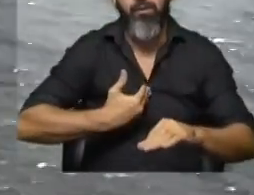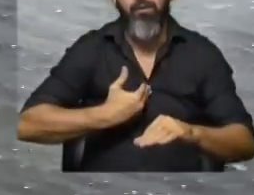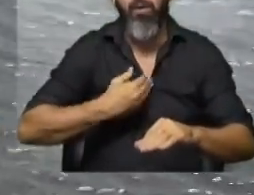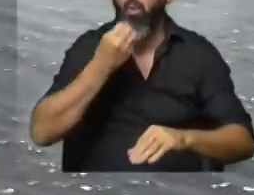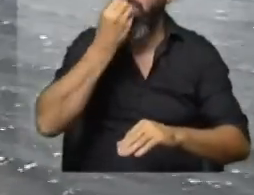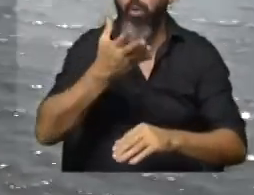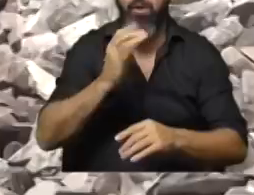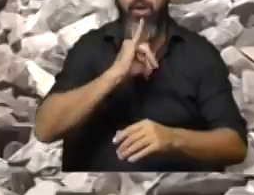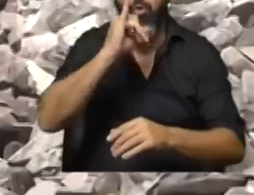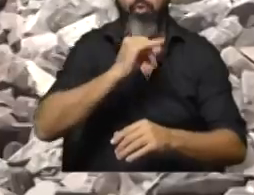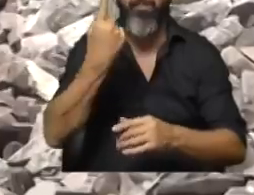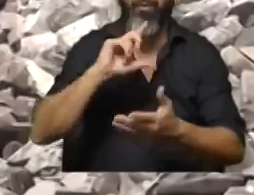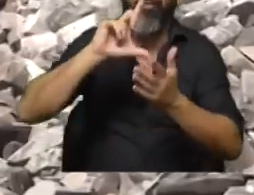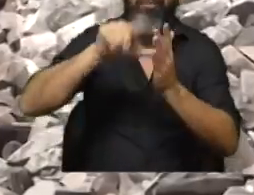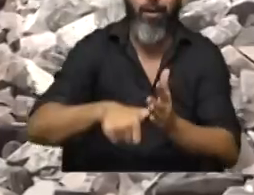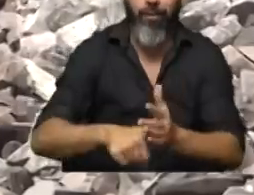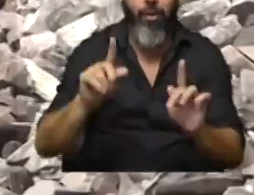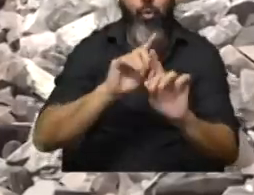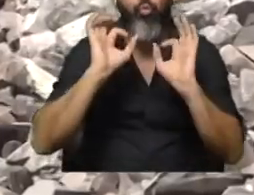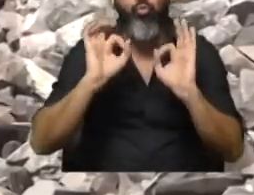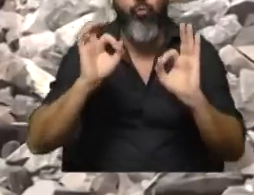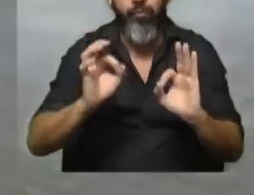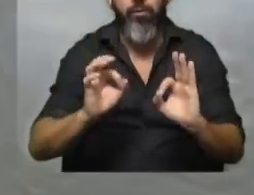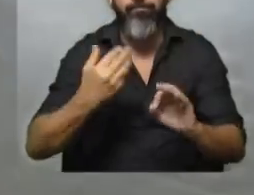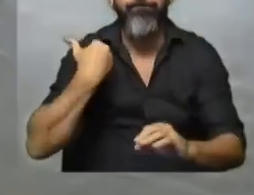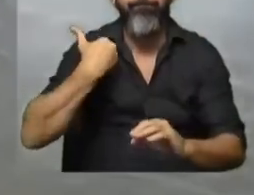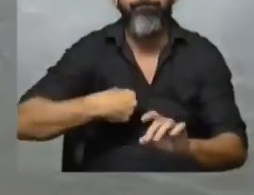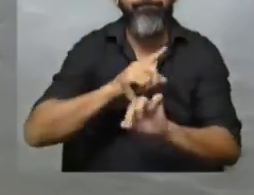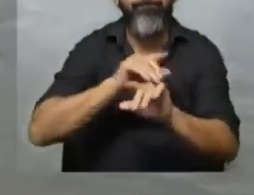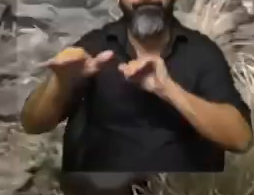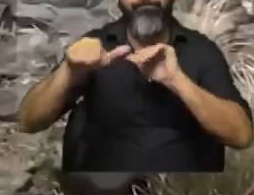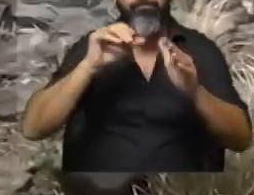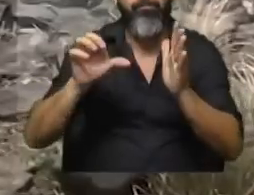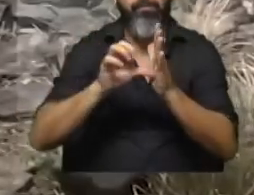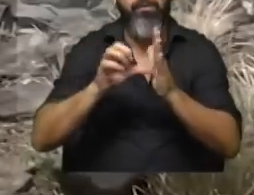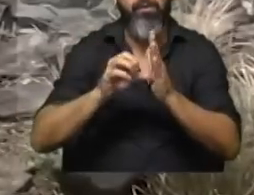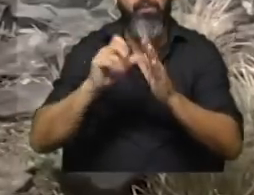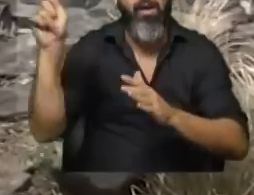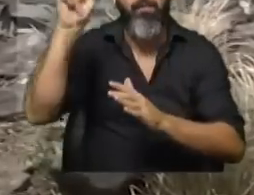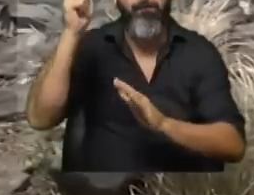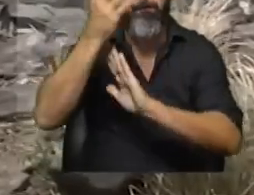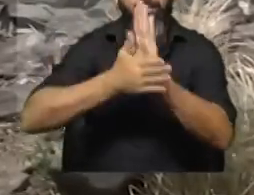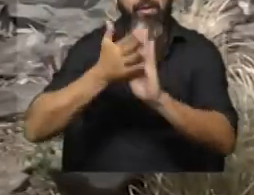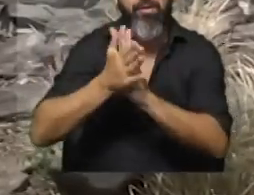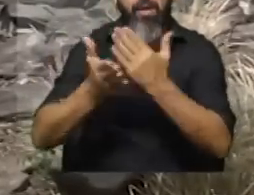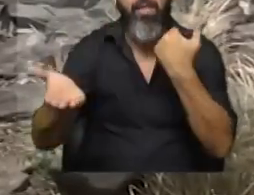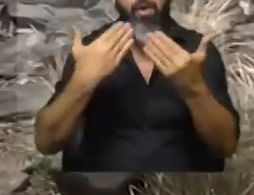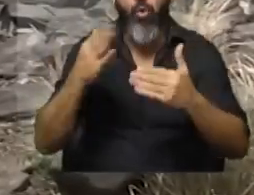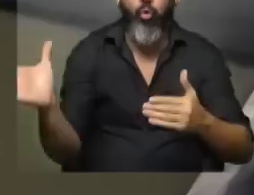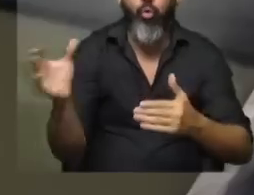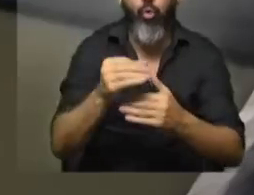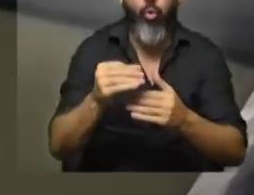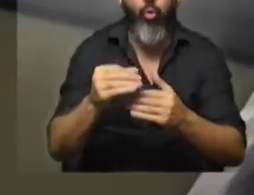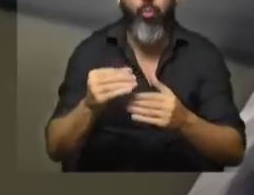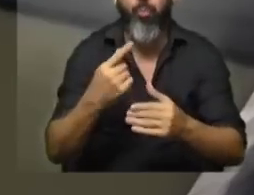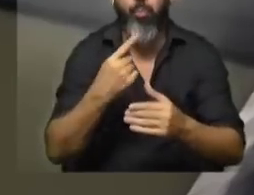una buena señal pero tardía e insuficientes y lamentó que no se convoque al Sistema Nacional de emergencia y se dialogue con todos